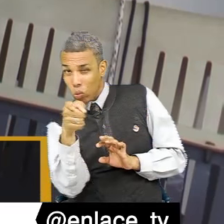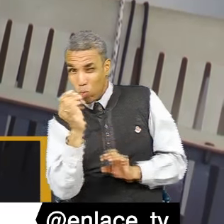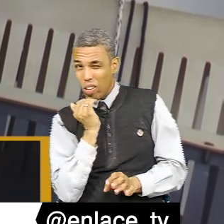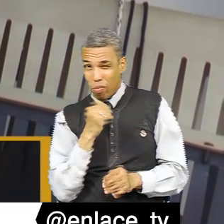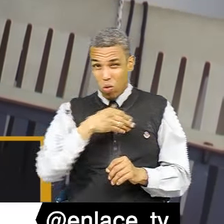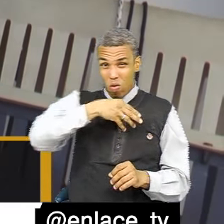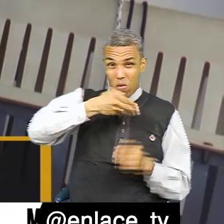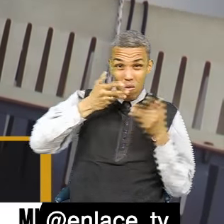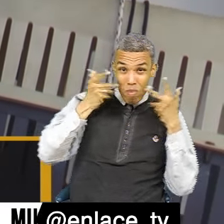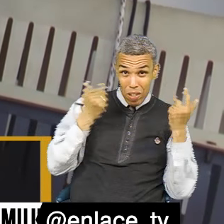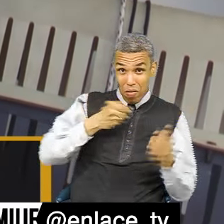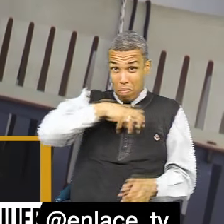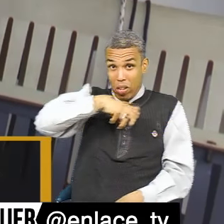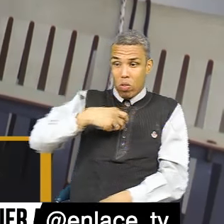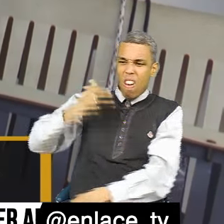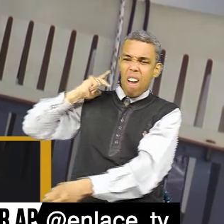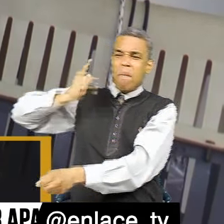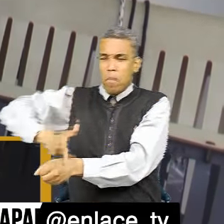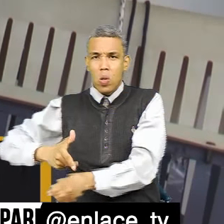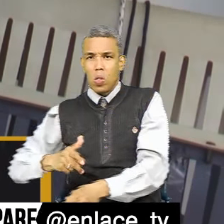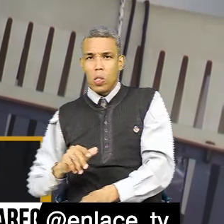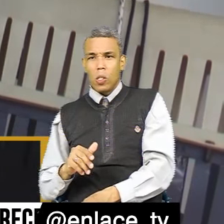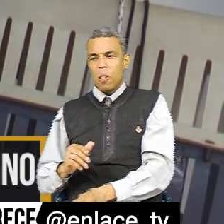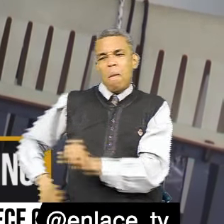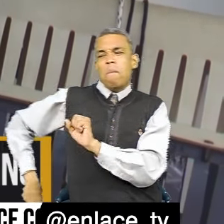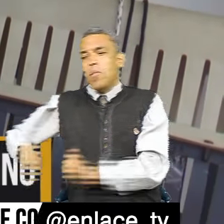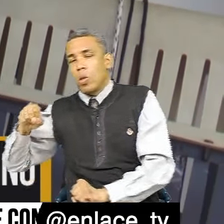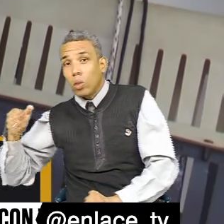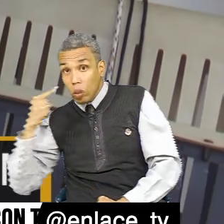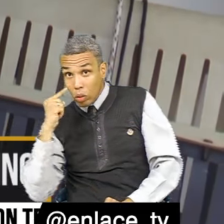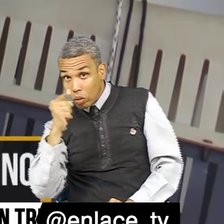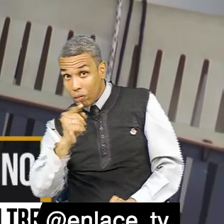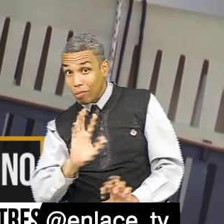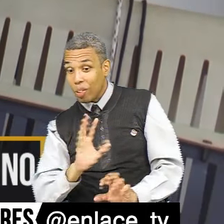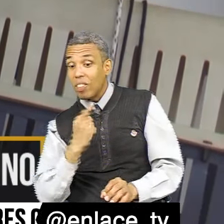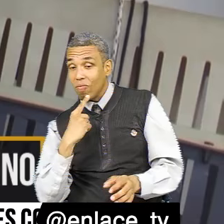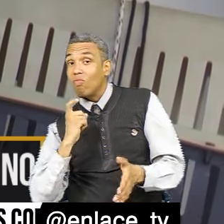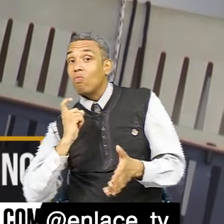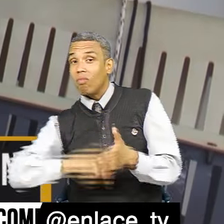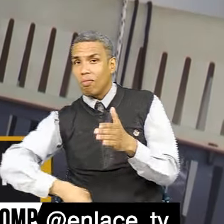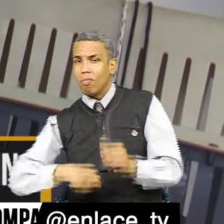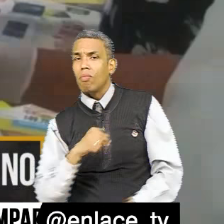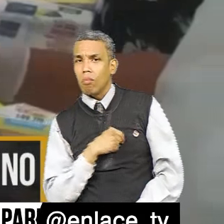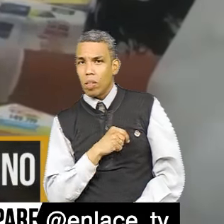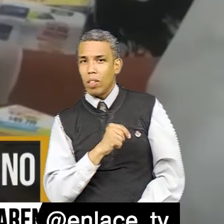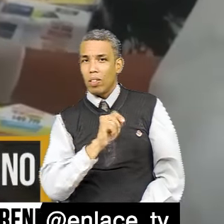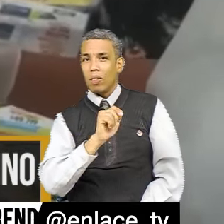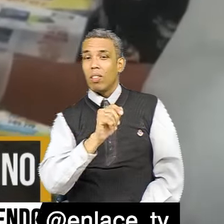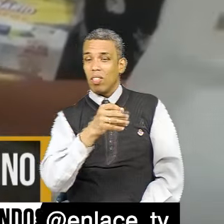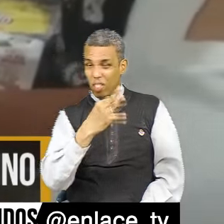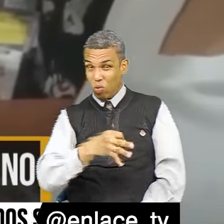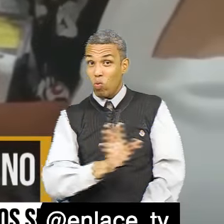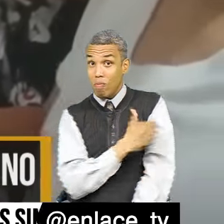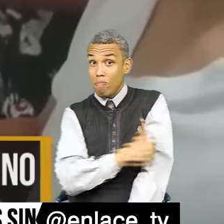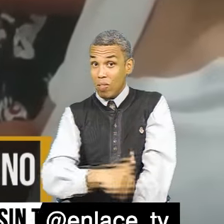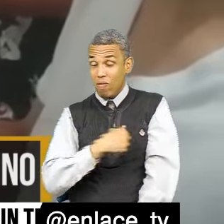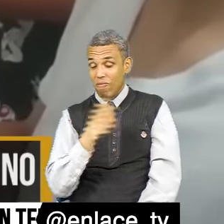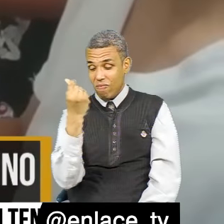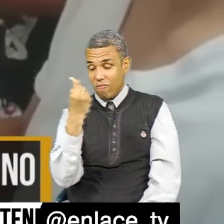usted el dueño o no sea el dueño, puede llevar el caso a la fiscalía y pagar hasta 50 salarios mínimos legales vigentes. Vecinos de ese